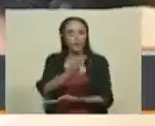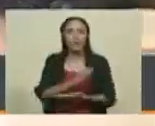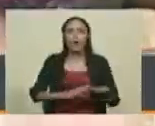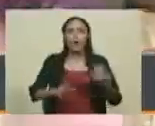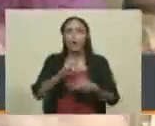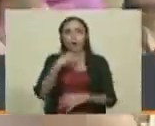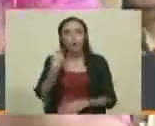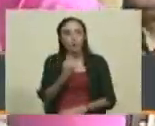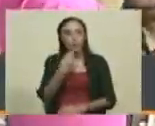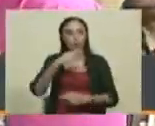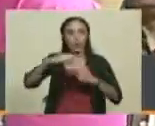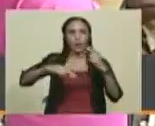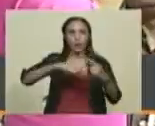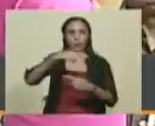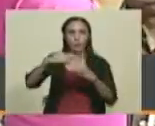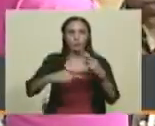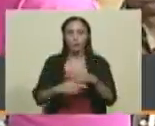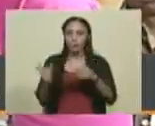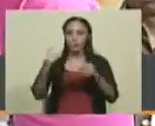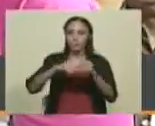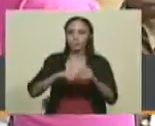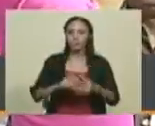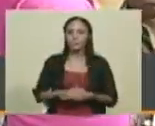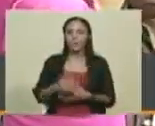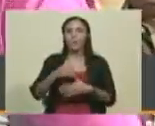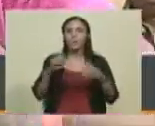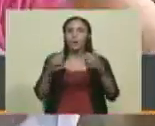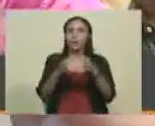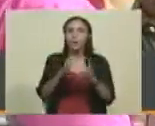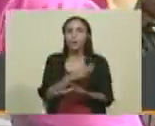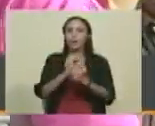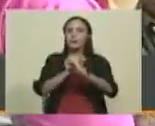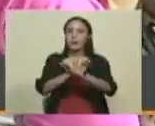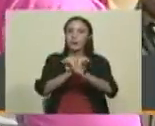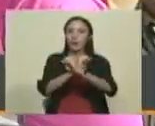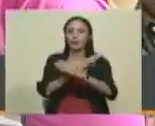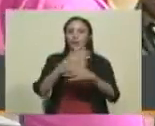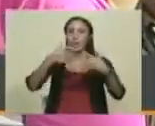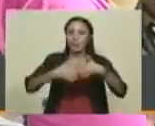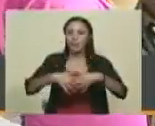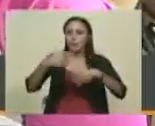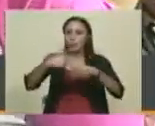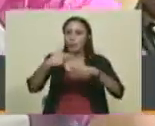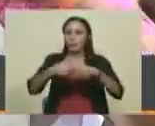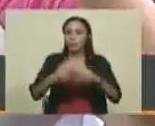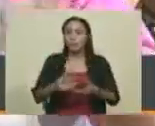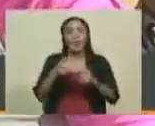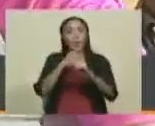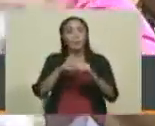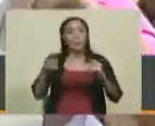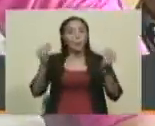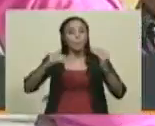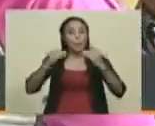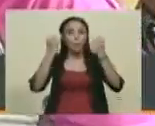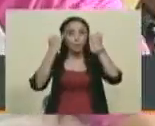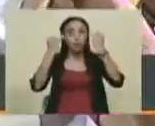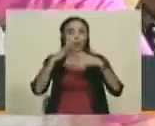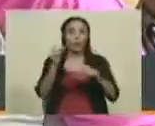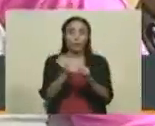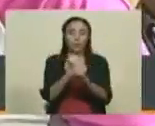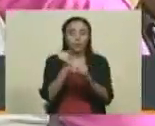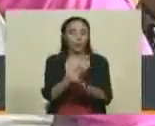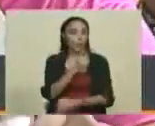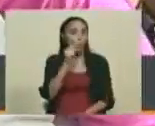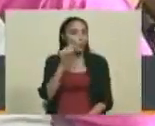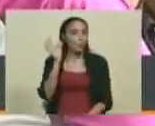las revolucionarias que pertenecen también a nuestro sindicato, pero sobre todo, señor presidente, los trabajadores y las